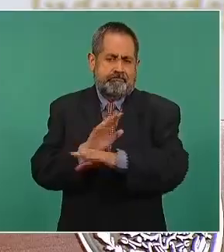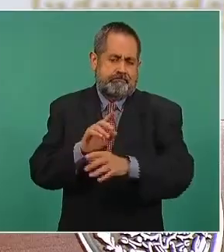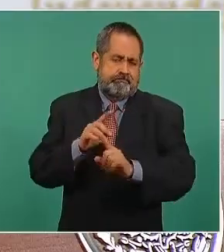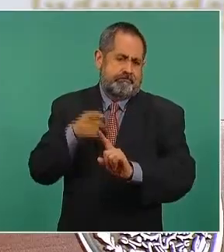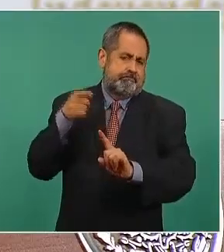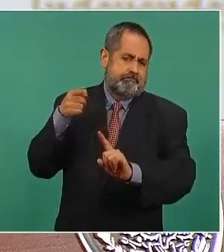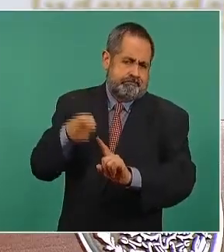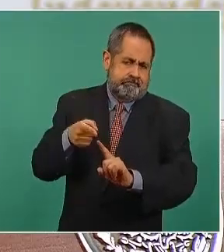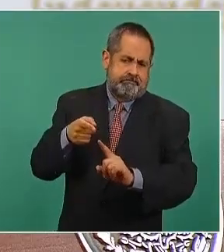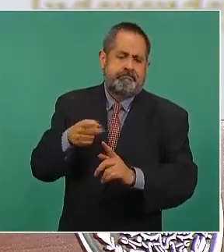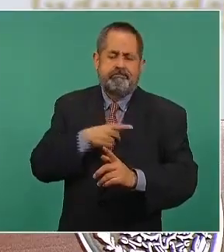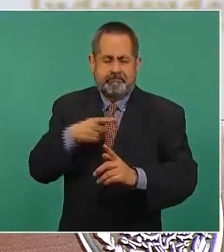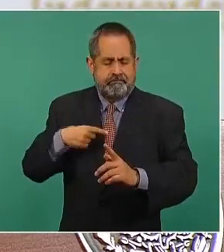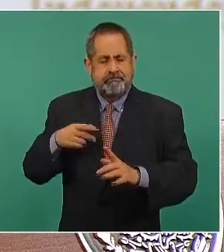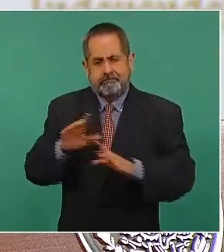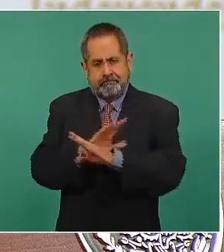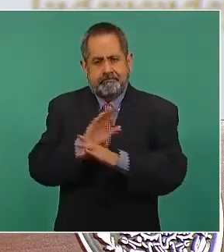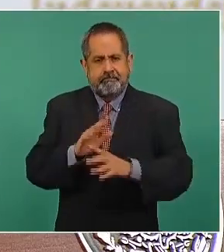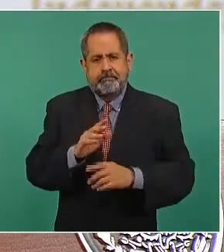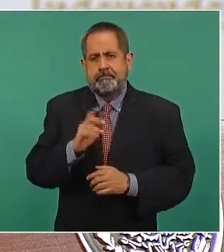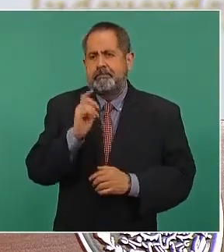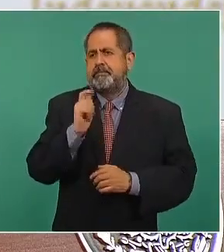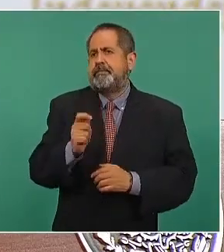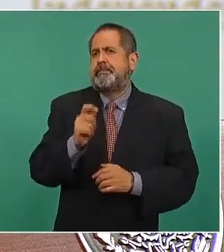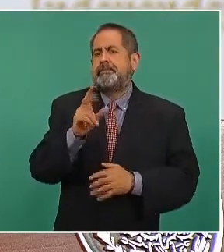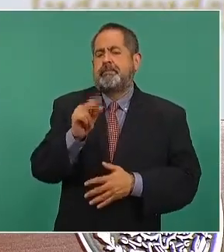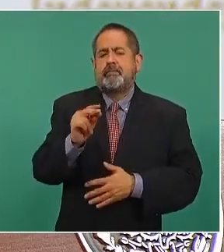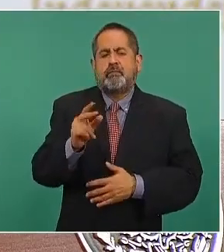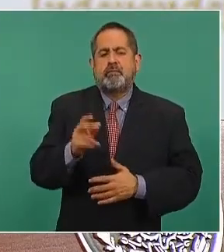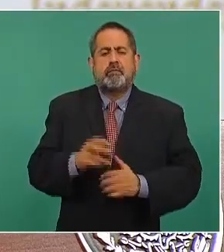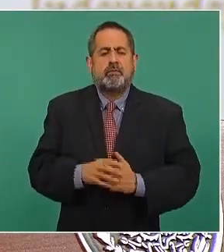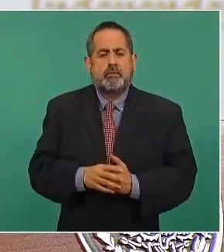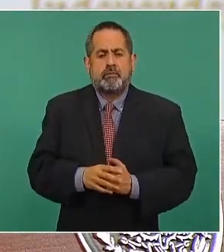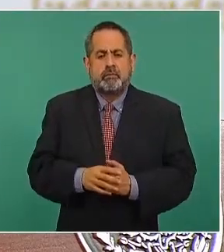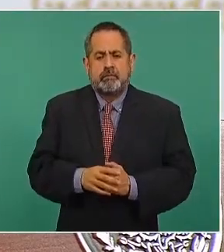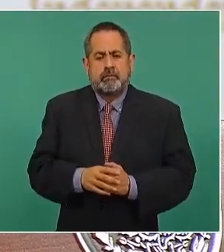que no haya